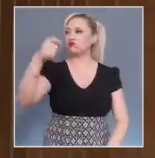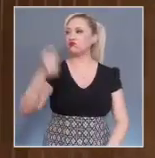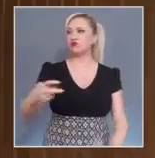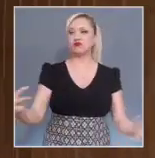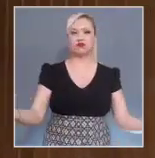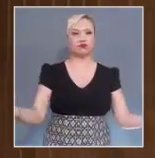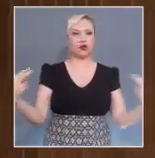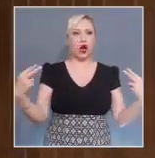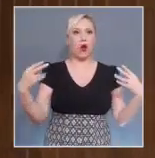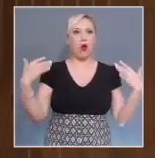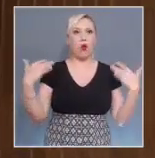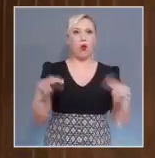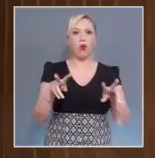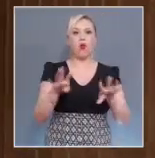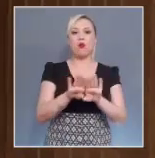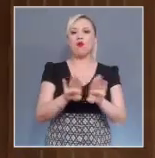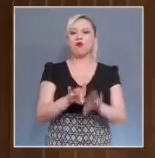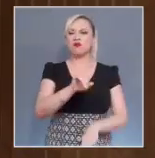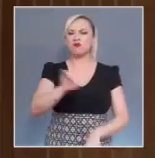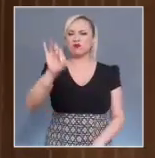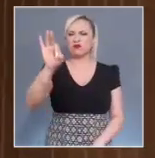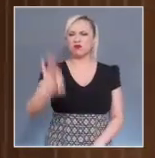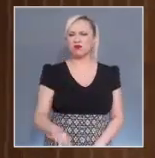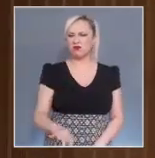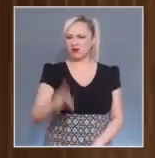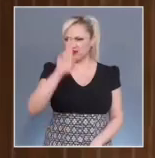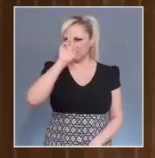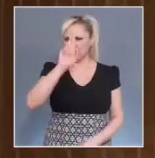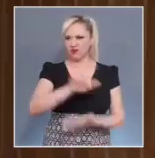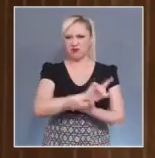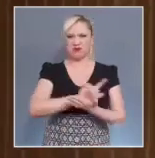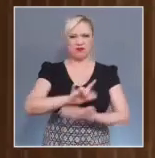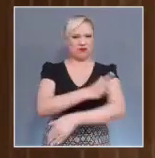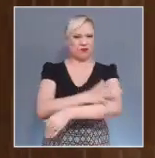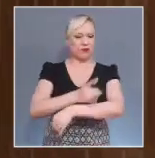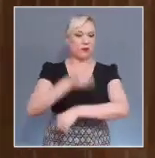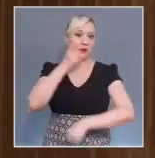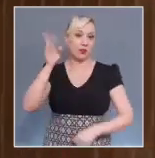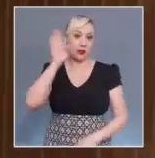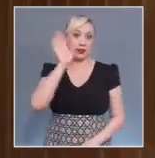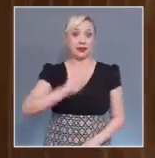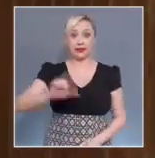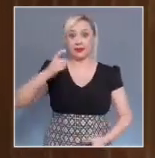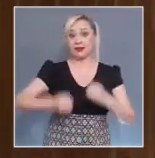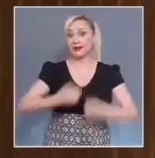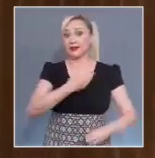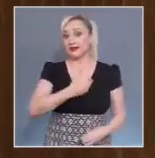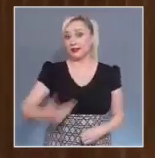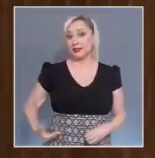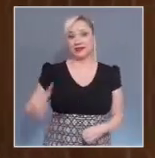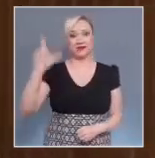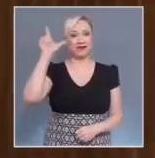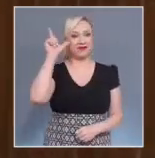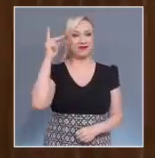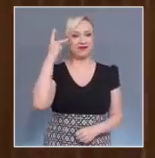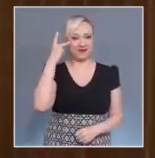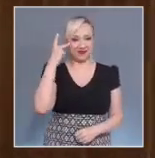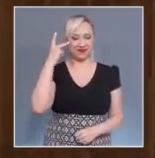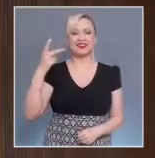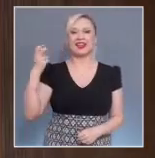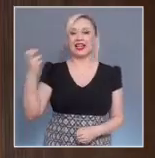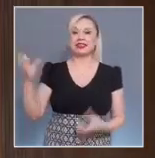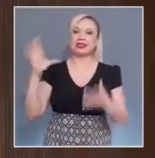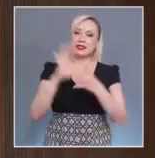lo señaló la ministra Norma Lucía Piña Hernández, presidenta de la Suprema Corte de Justicia de la Nación y del Consejo de la Judicatura